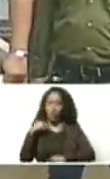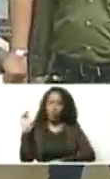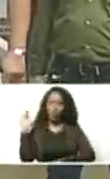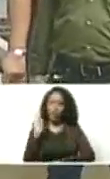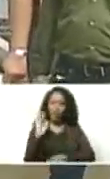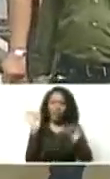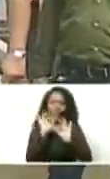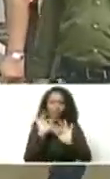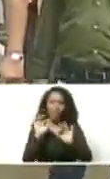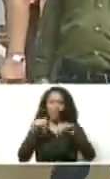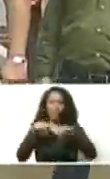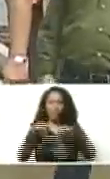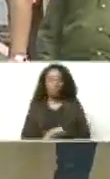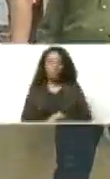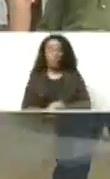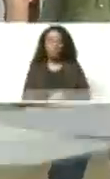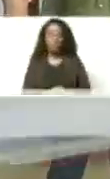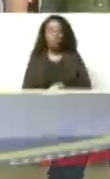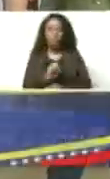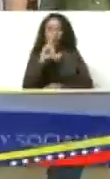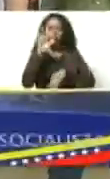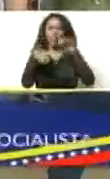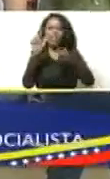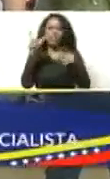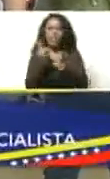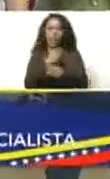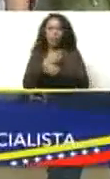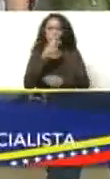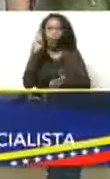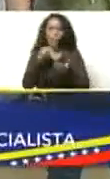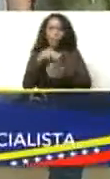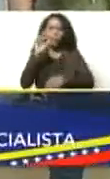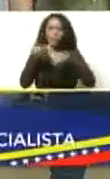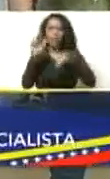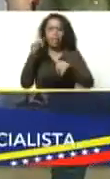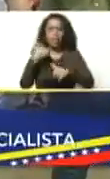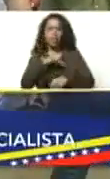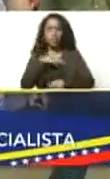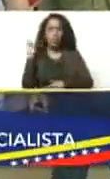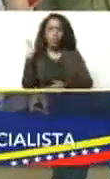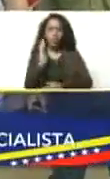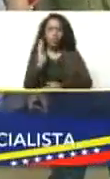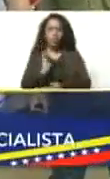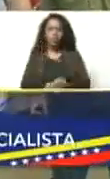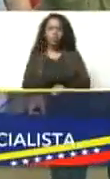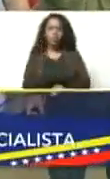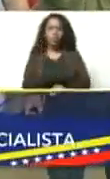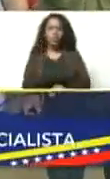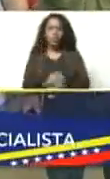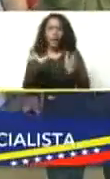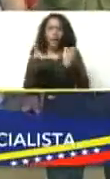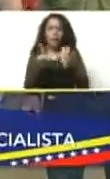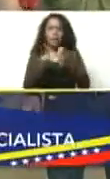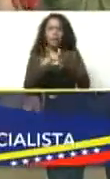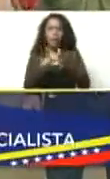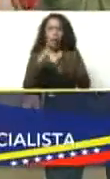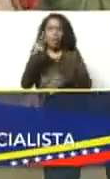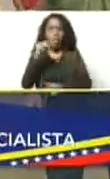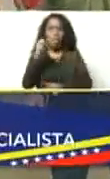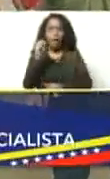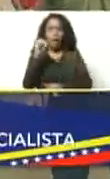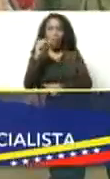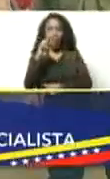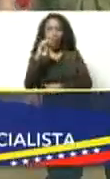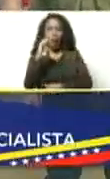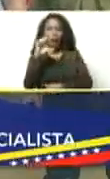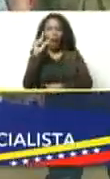¿Ah? Un 13 de agosto de 2013 estuvimos por aquí, en el Liceo Manuel Palacio